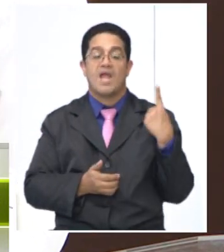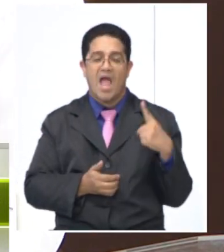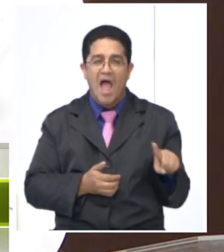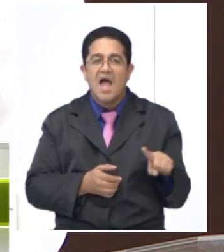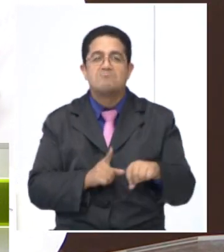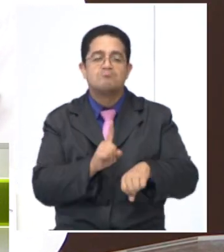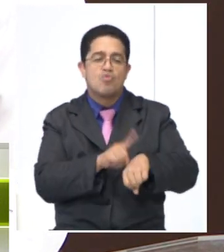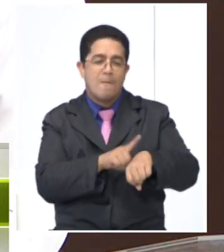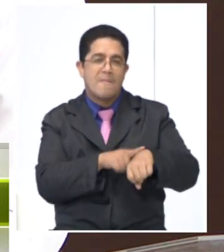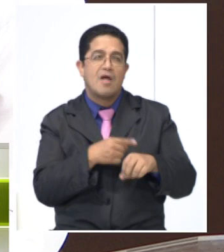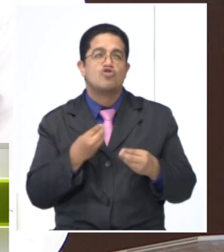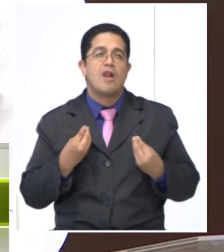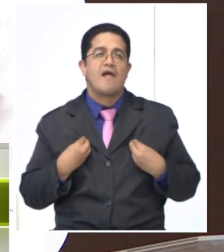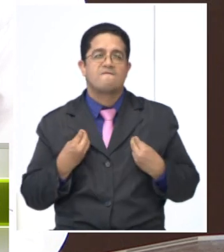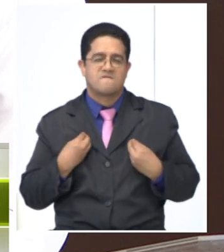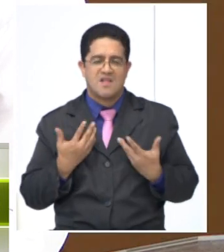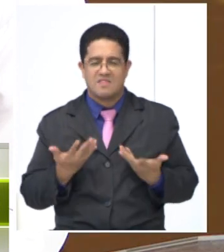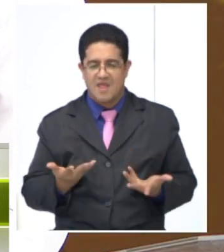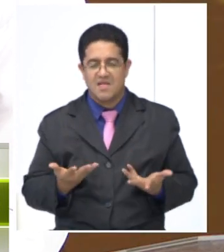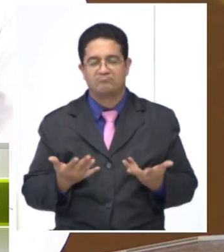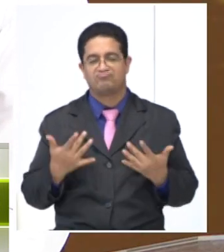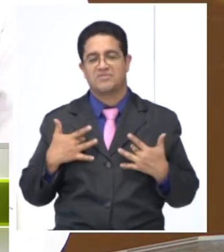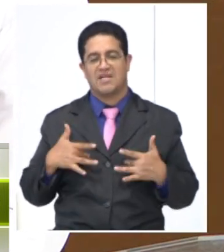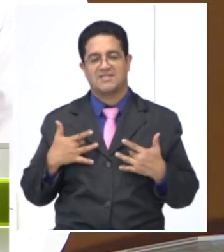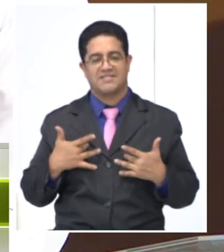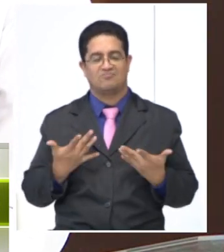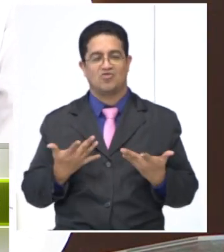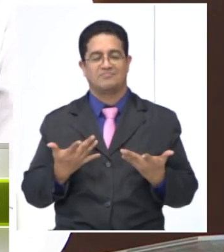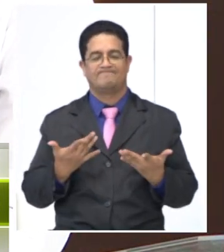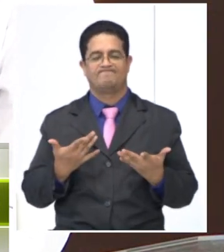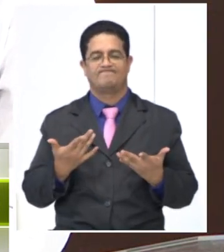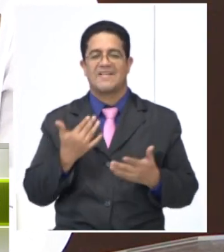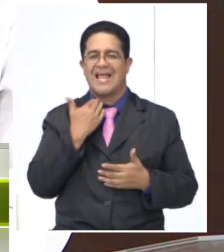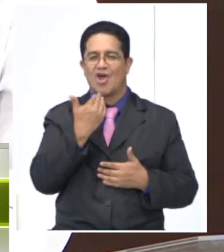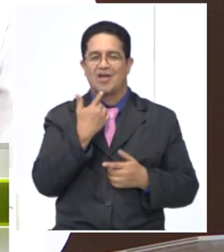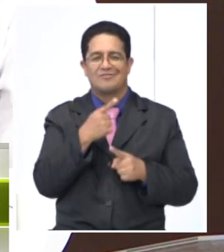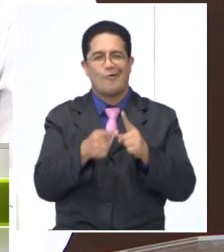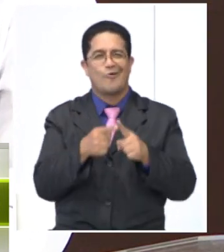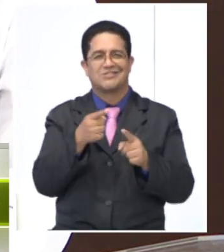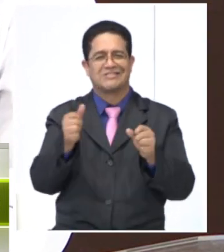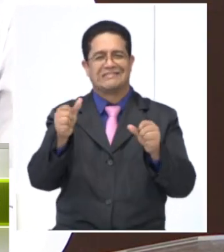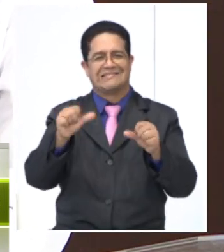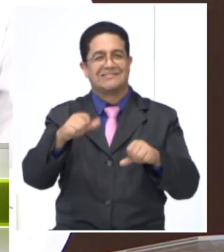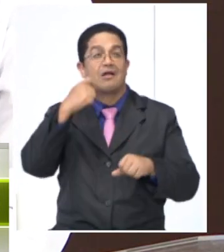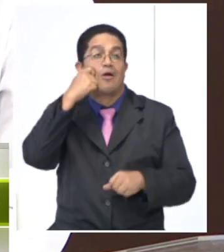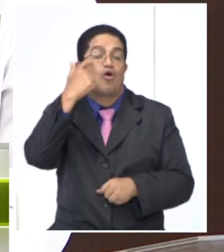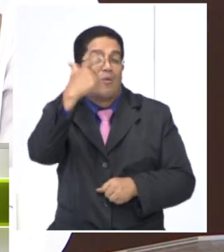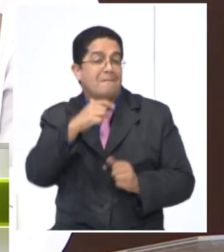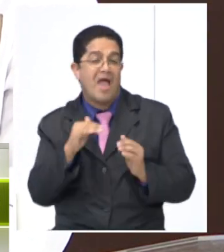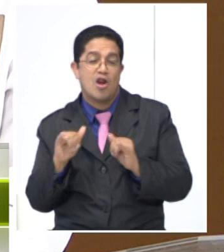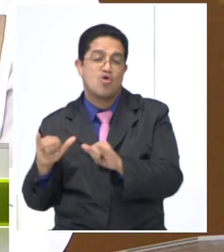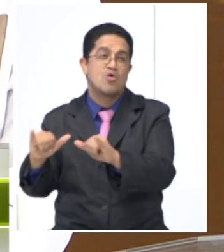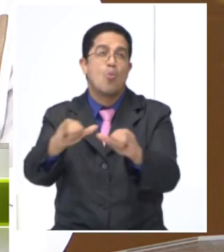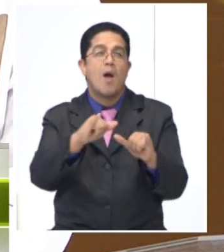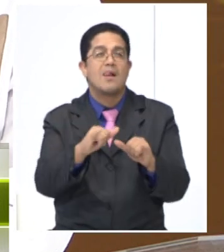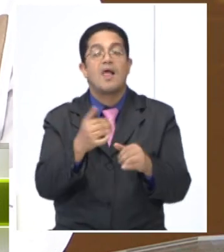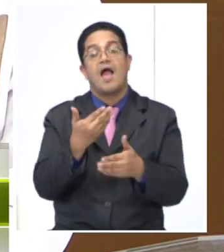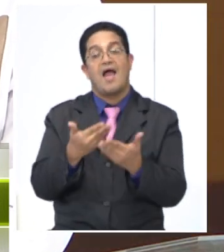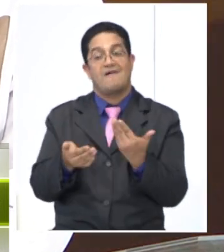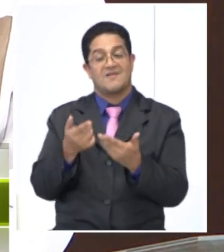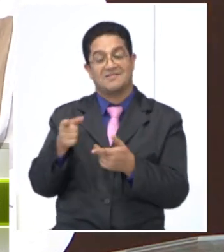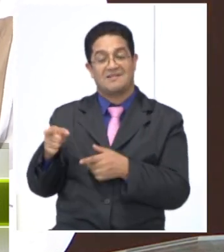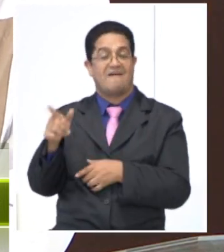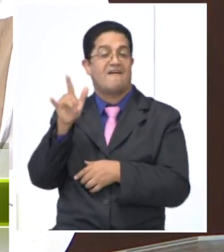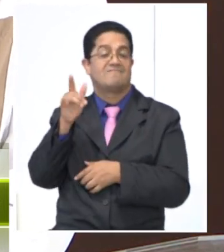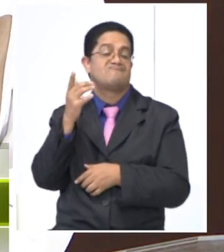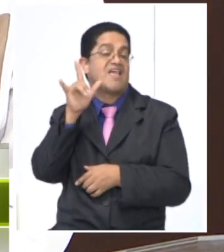momentos de nuestras vidas en donde de repente podamos sentir que las cosas no están yendo tan bien. Todos somos humanos y a pesar de que en redes sociales podamos exponer una